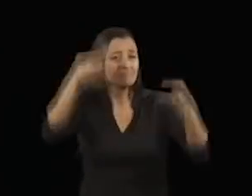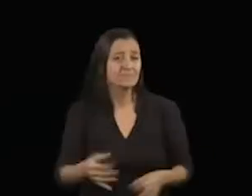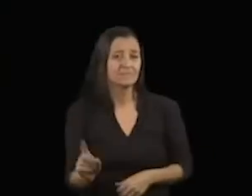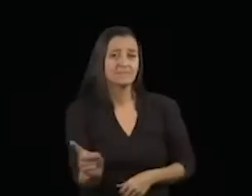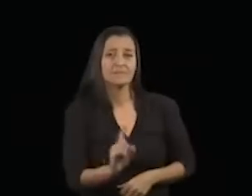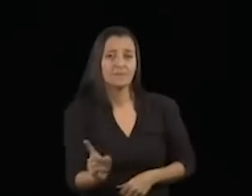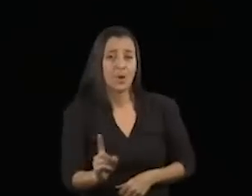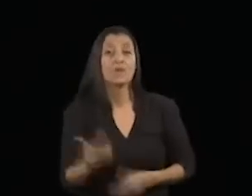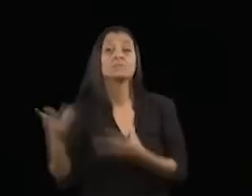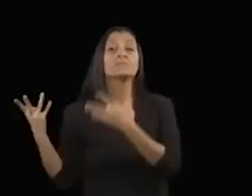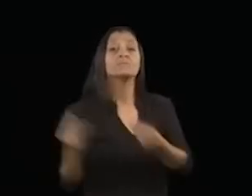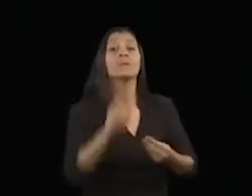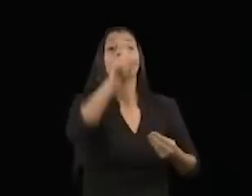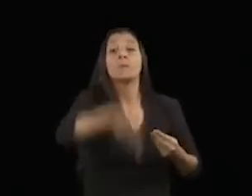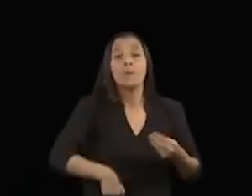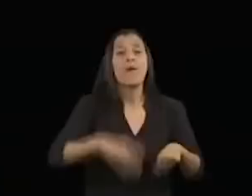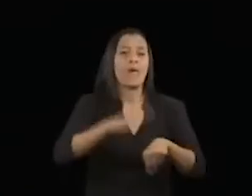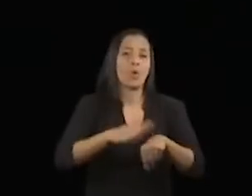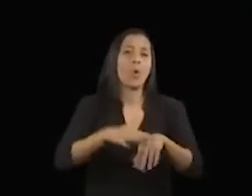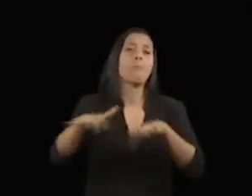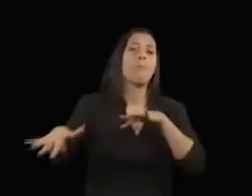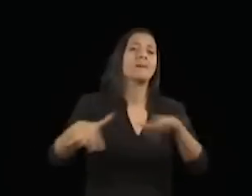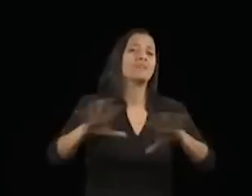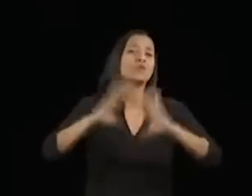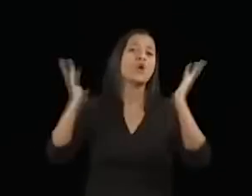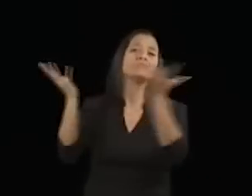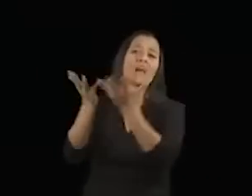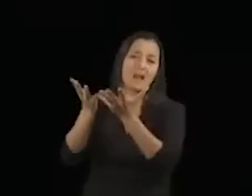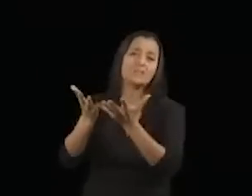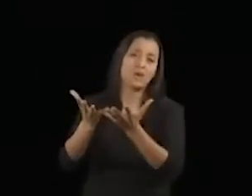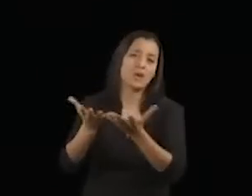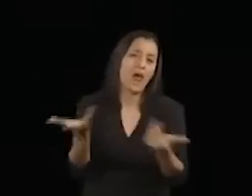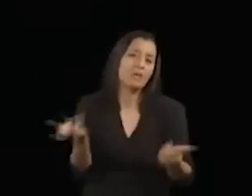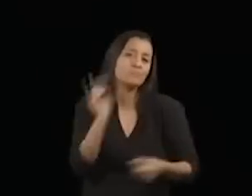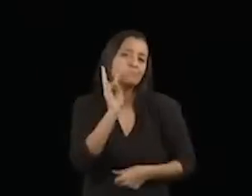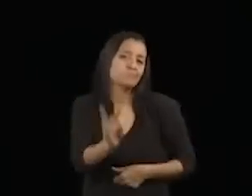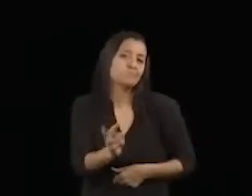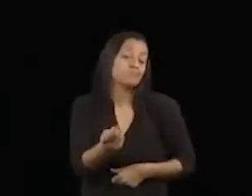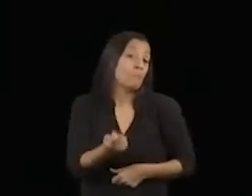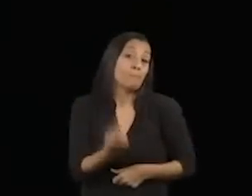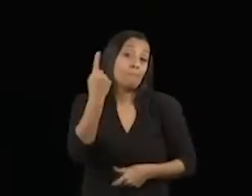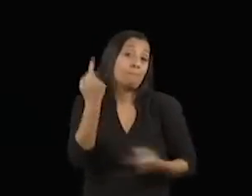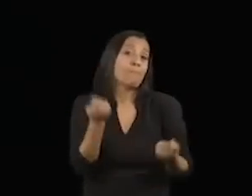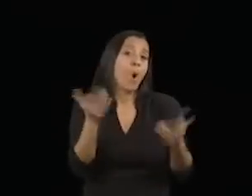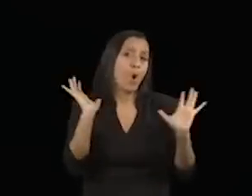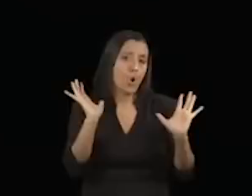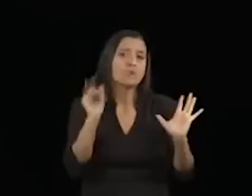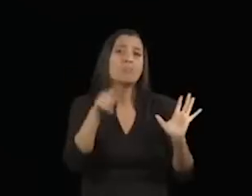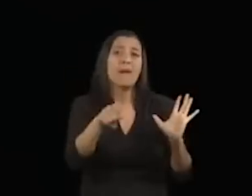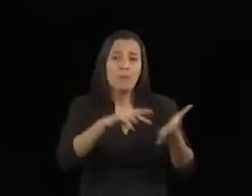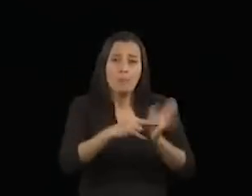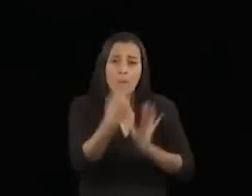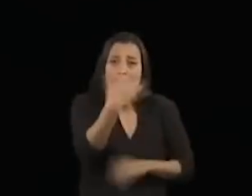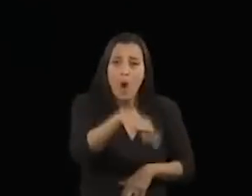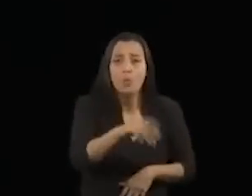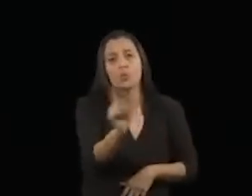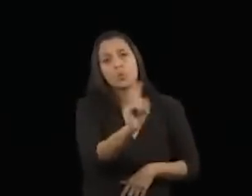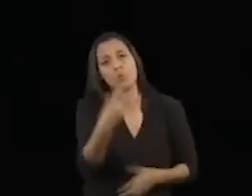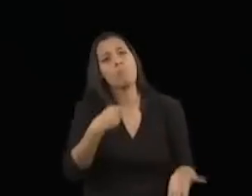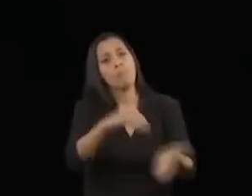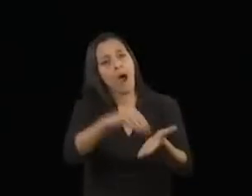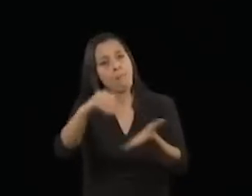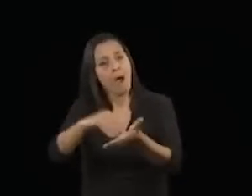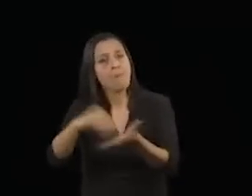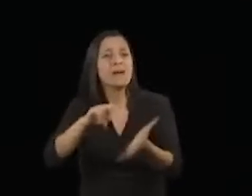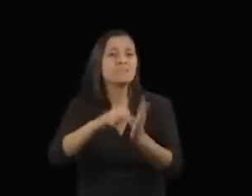por un contexto internacional pocas veces visto. Pero no era ese el único problema que teníamos, también teníamos